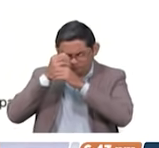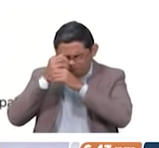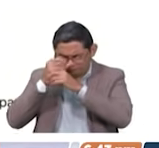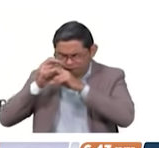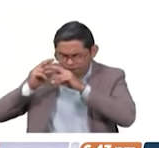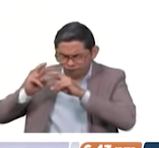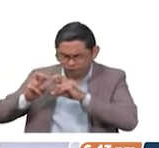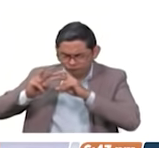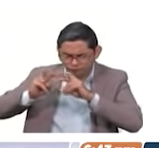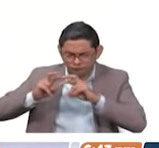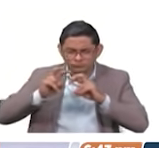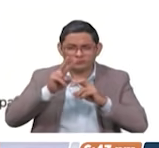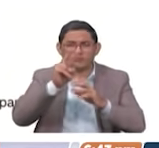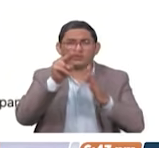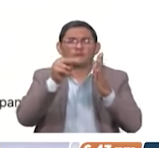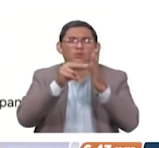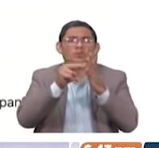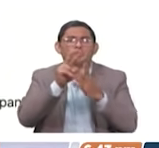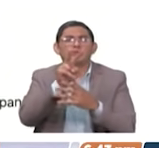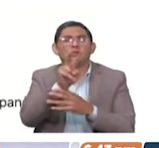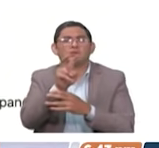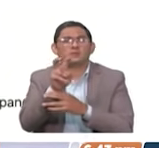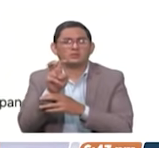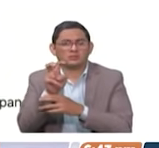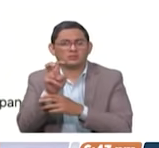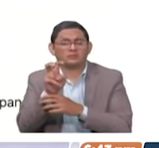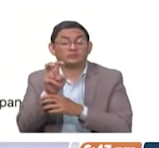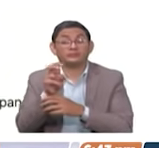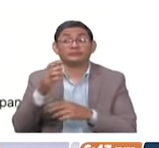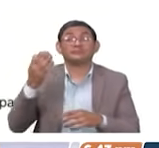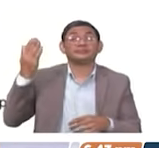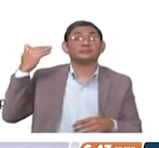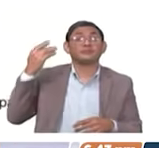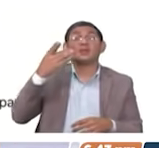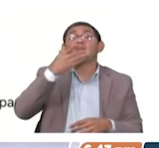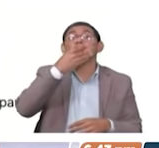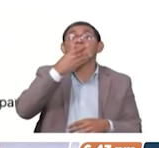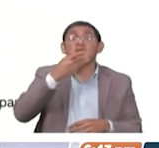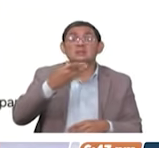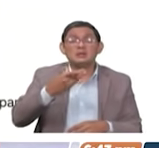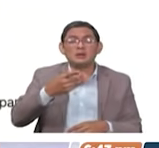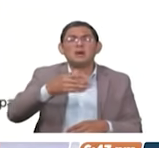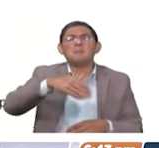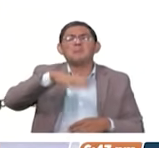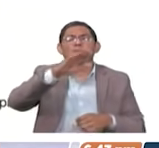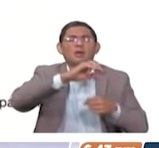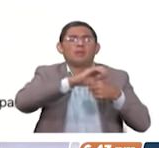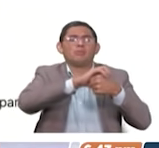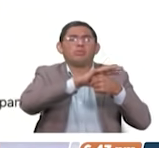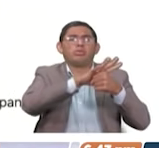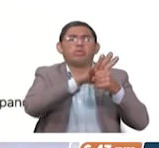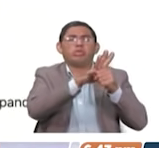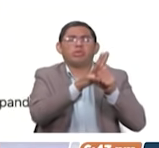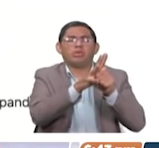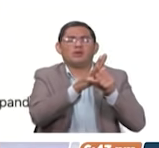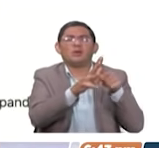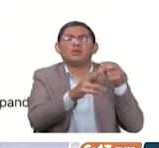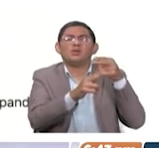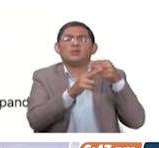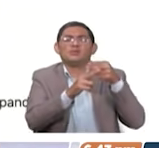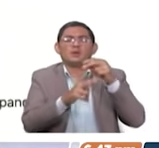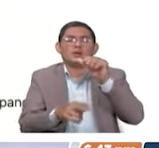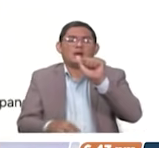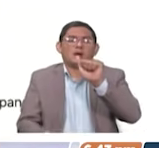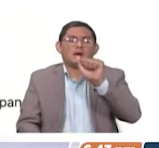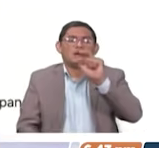virus hasta el mes de diciembre la variante predominante era la variante panameña la a